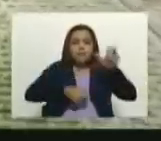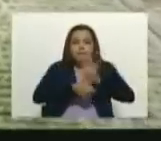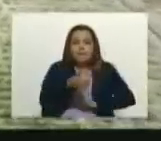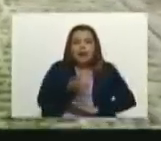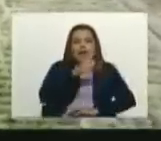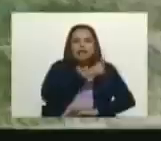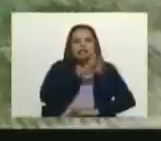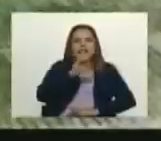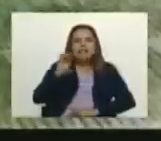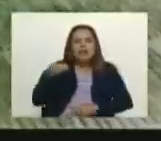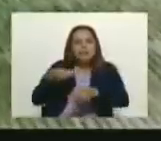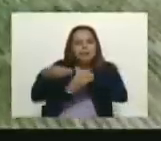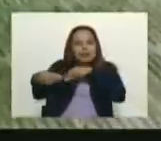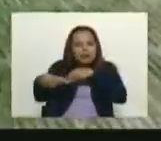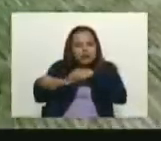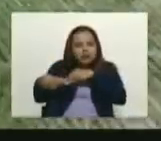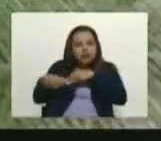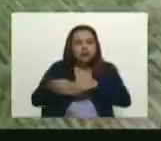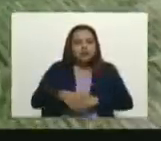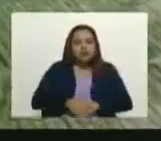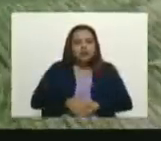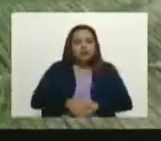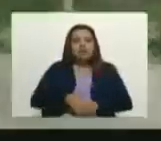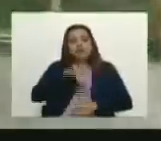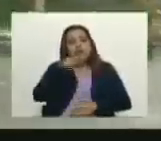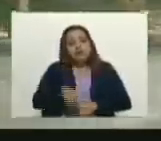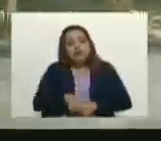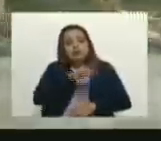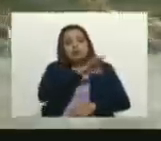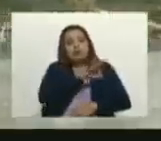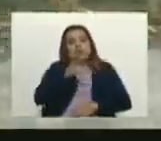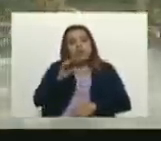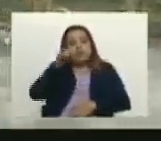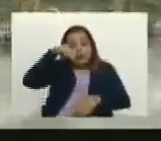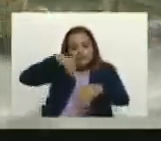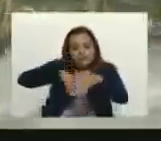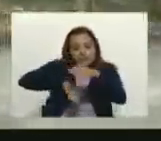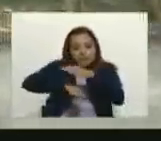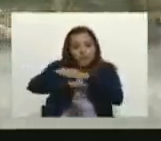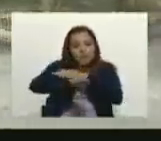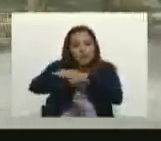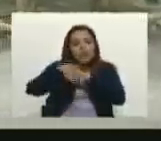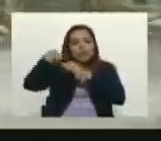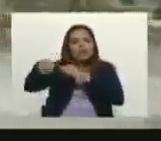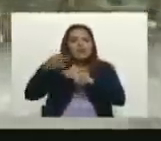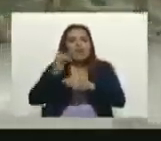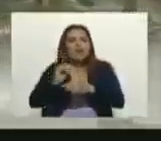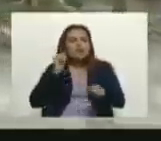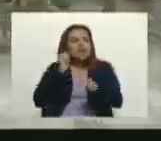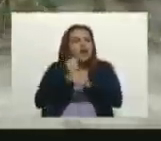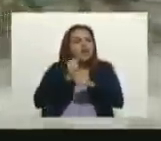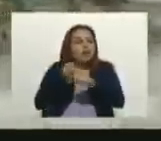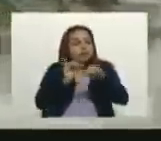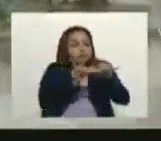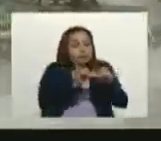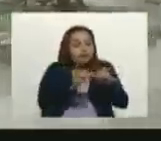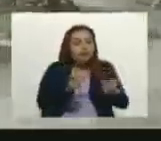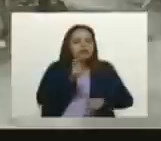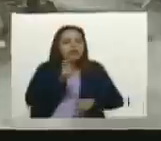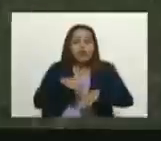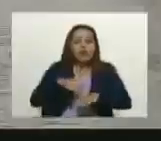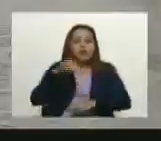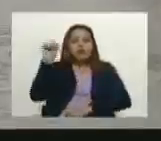metros, pero casi 30 metros de profundidad. Y la obra de ingeniería era una obra cuesta arriba.